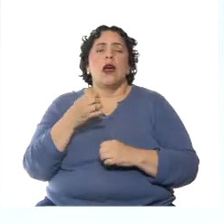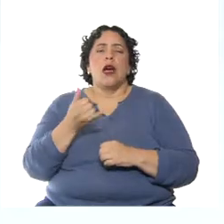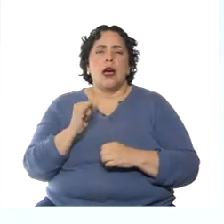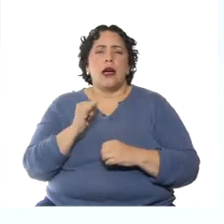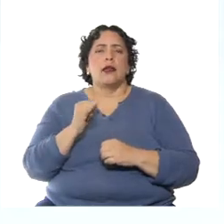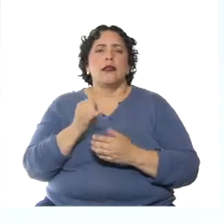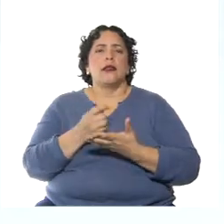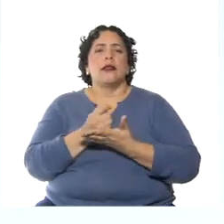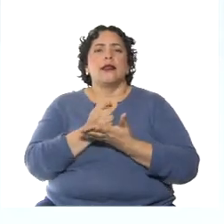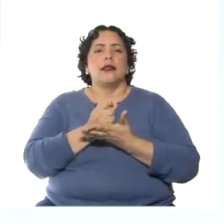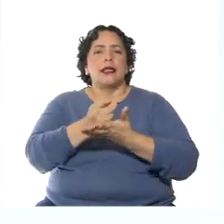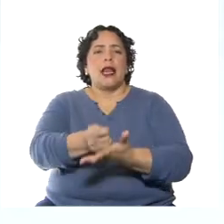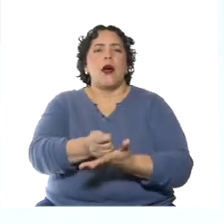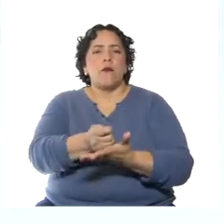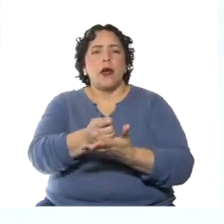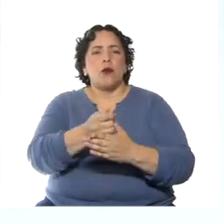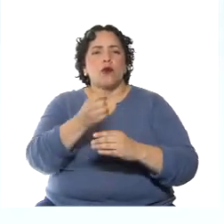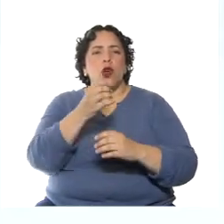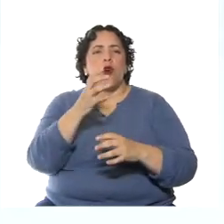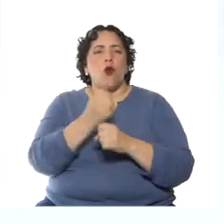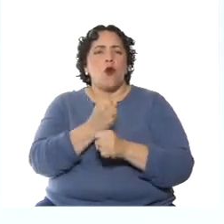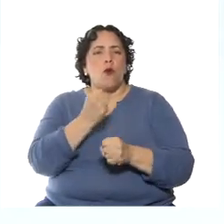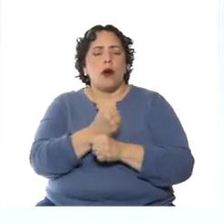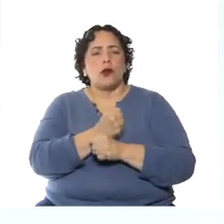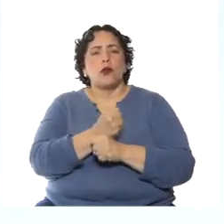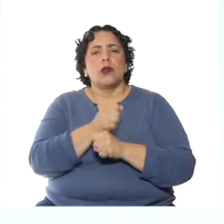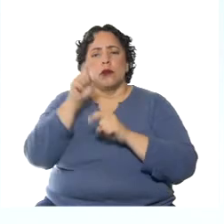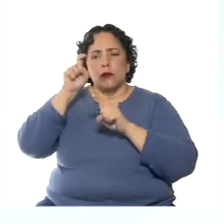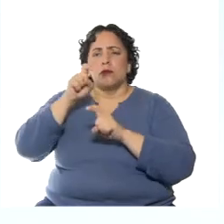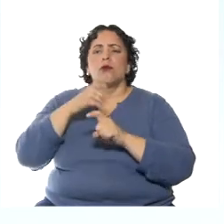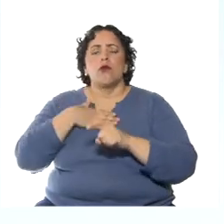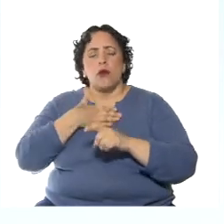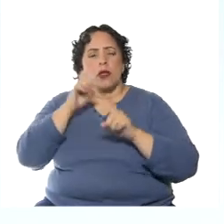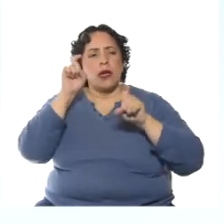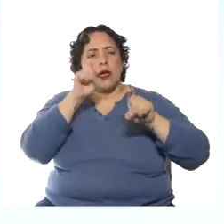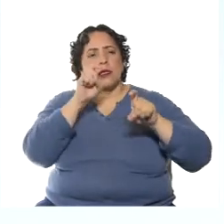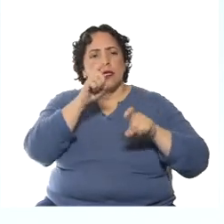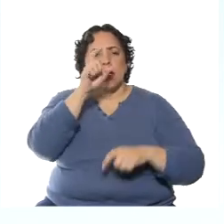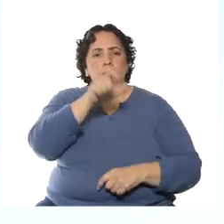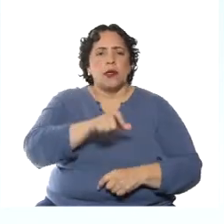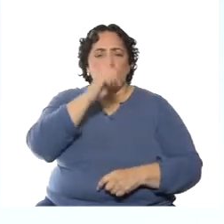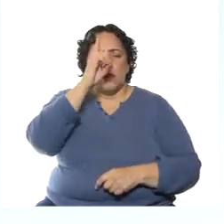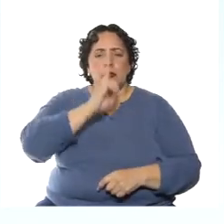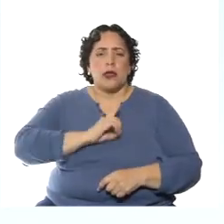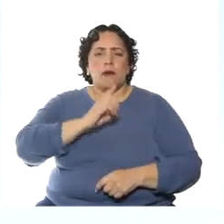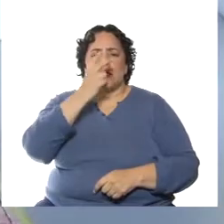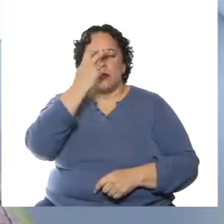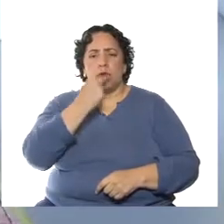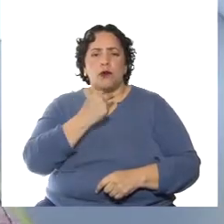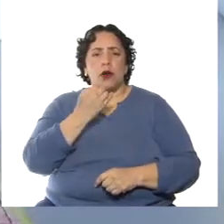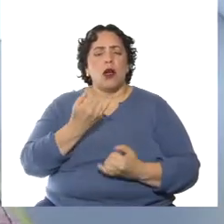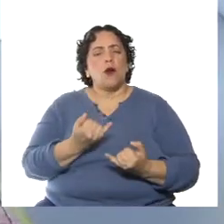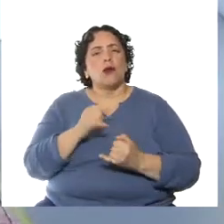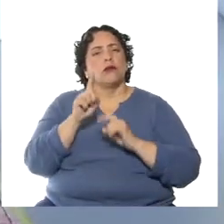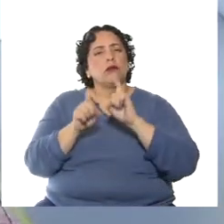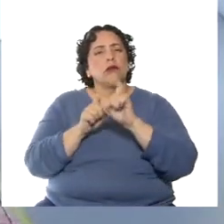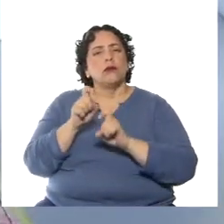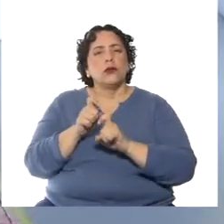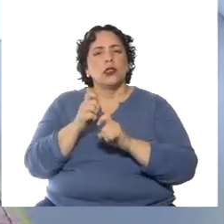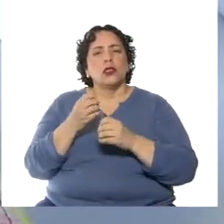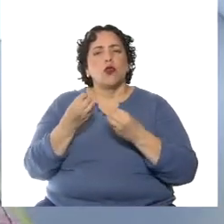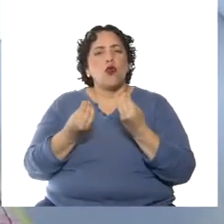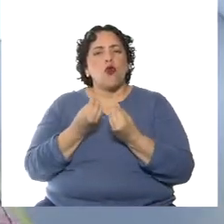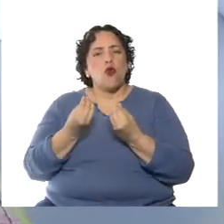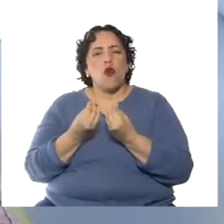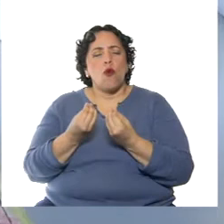terapeutas ocupacionales que también están formados en lo que es orientación y movilidad para las personas con discapacidad visual. Ahora te pregunto, ¿cómo aplicamos